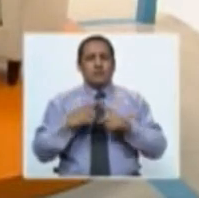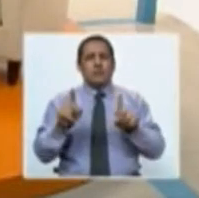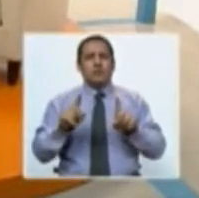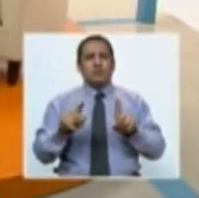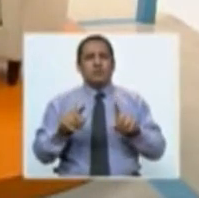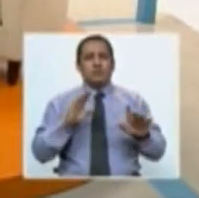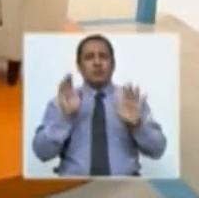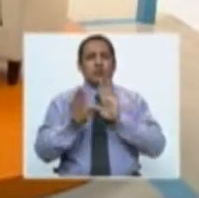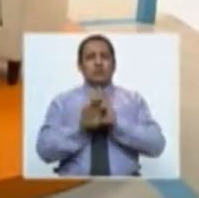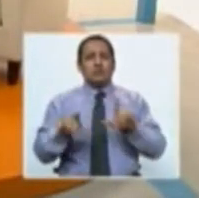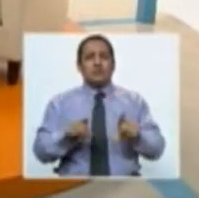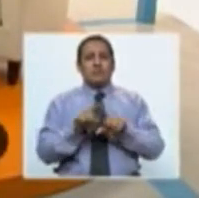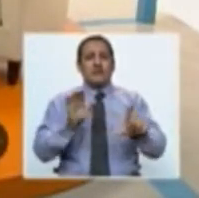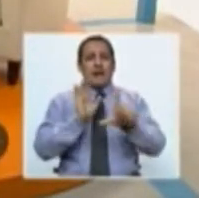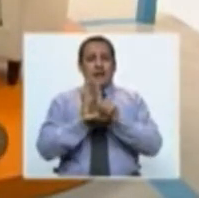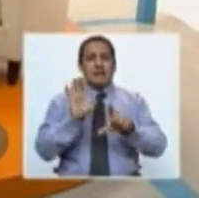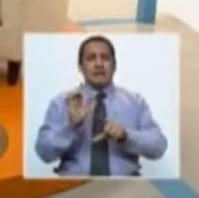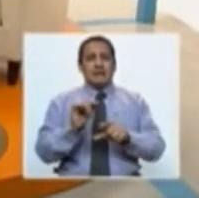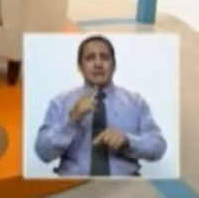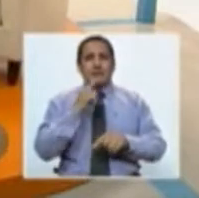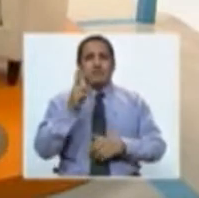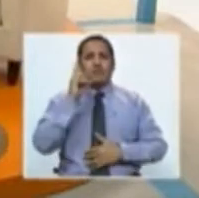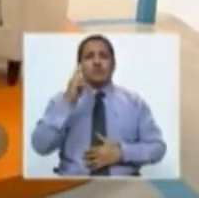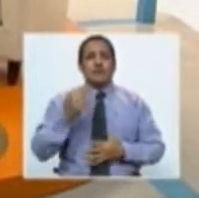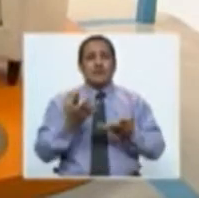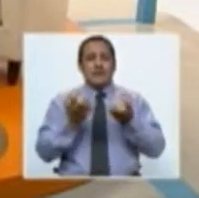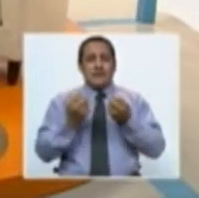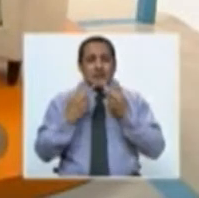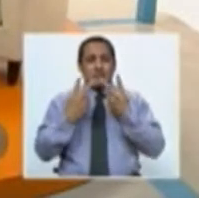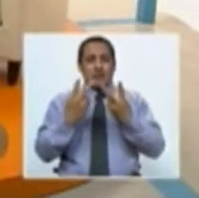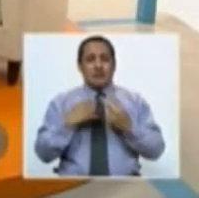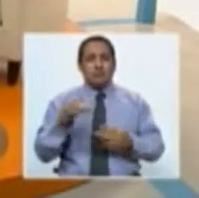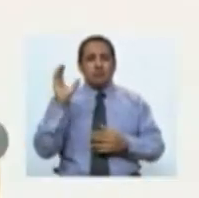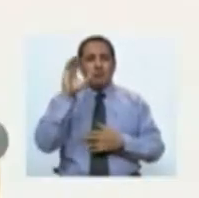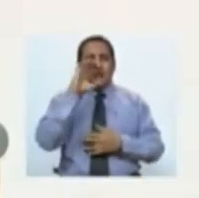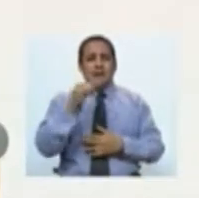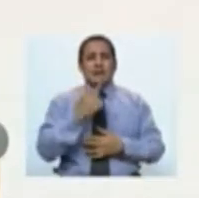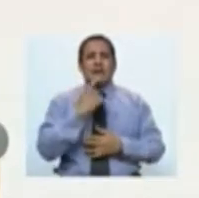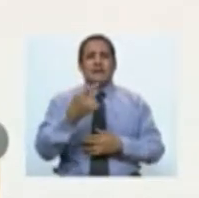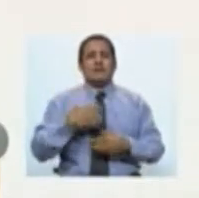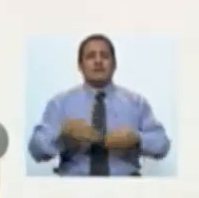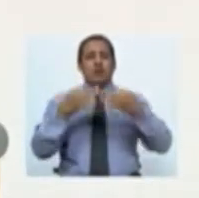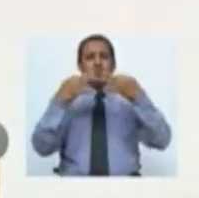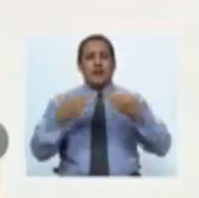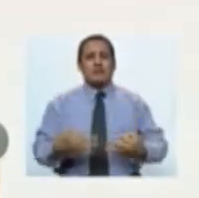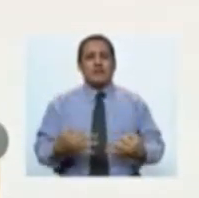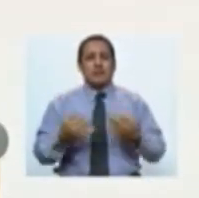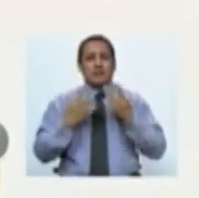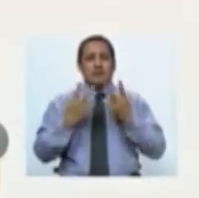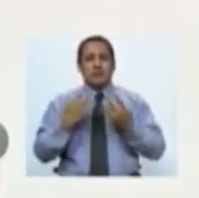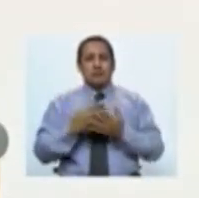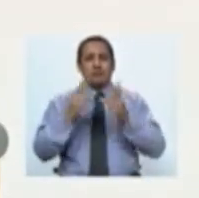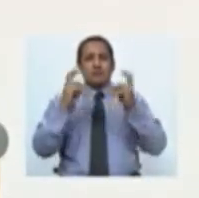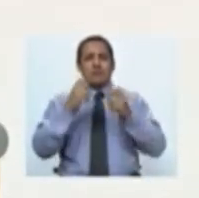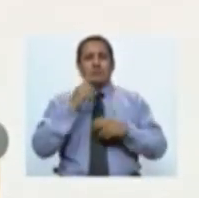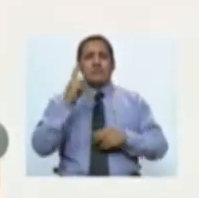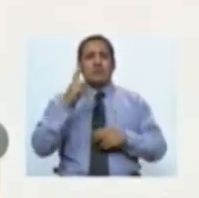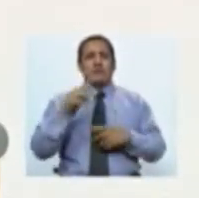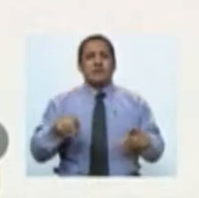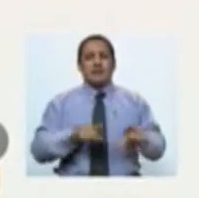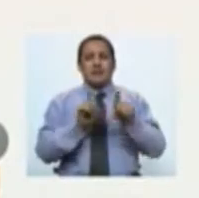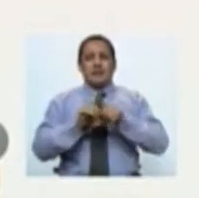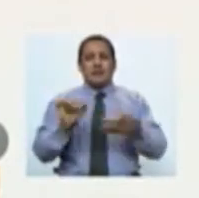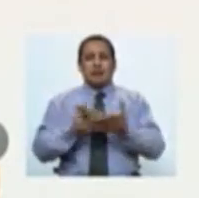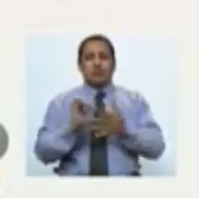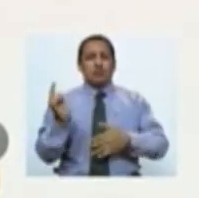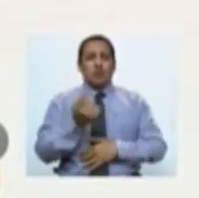pero de todas maneras la ley magisterial lo que quiere, ¿no? Lo que quiere la ley es formalizar una situación del maestro de tal